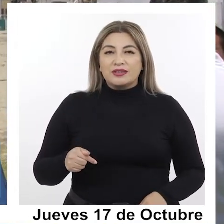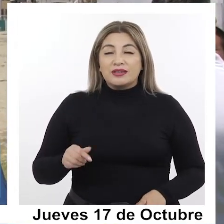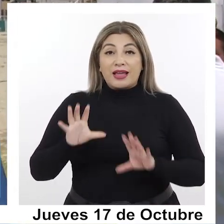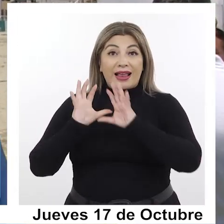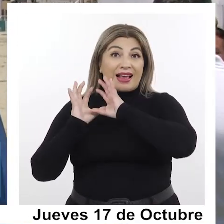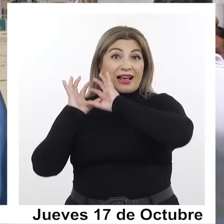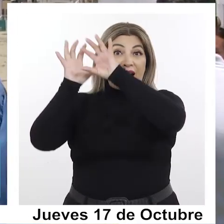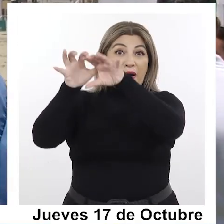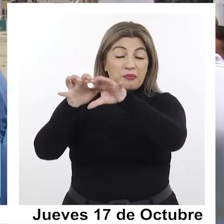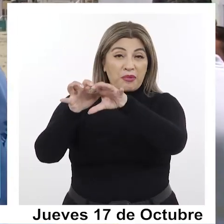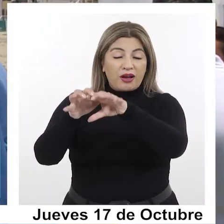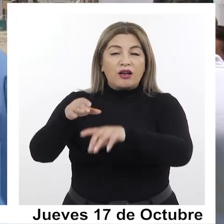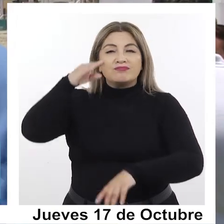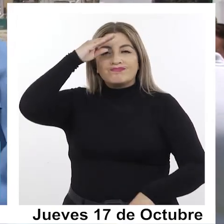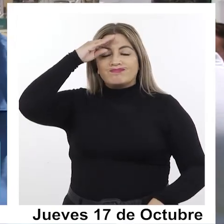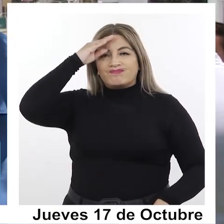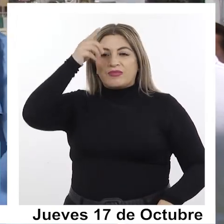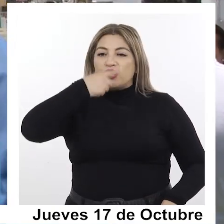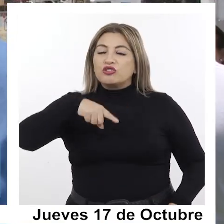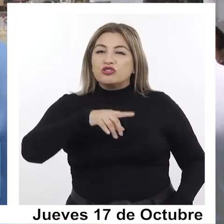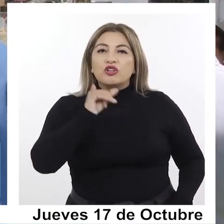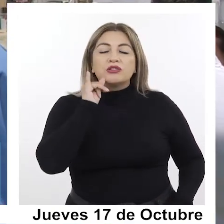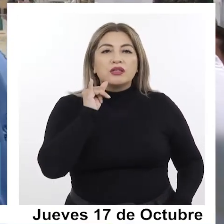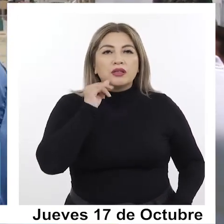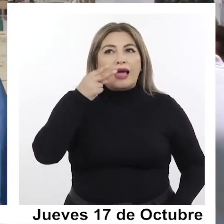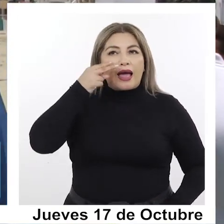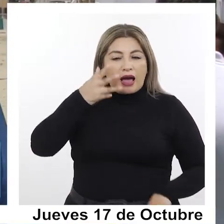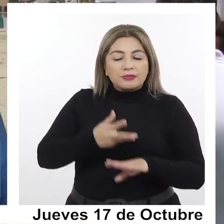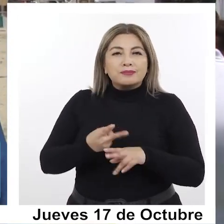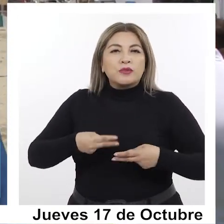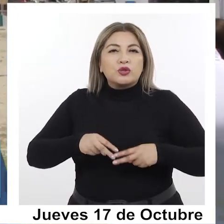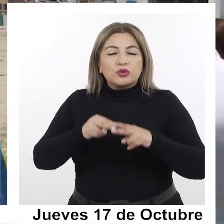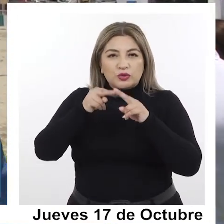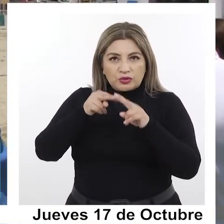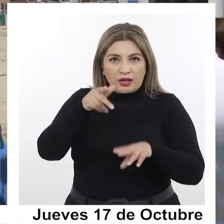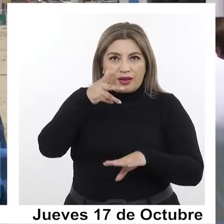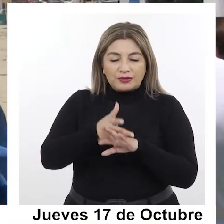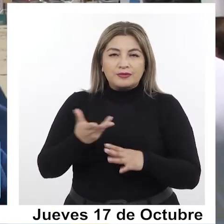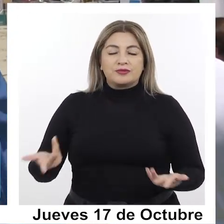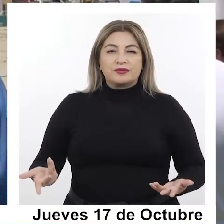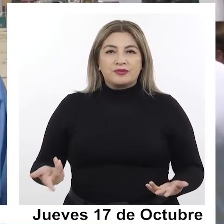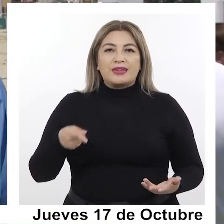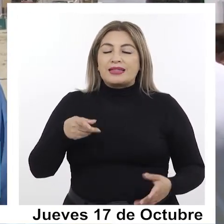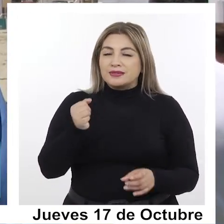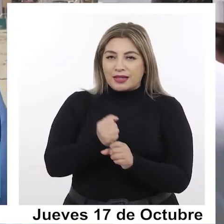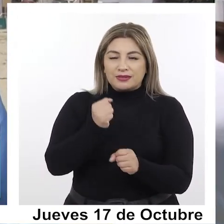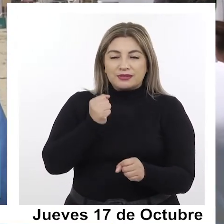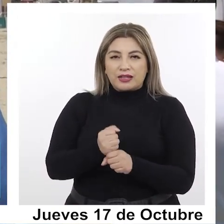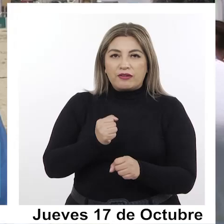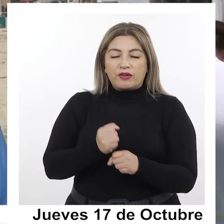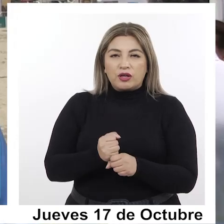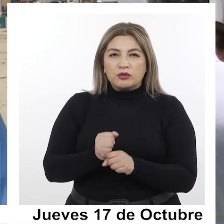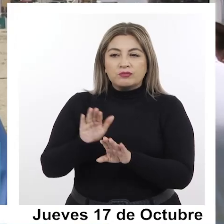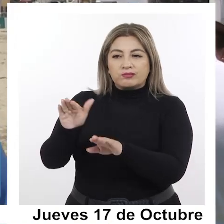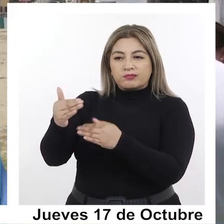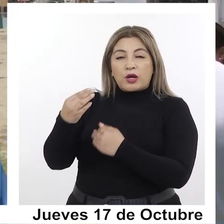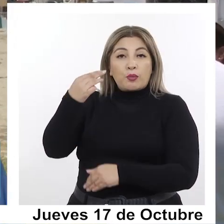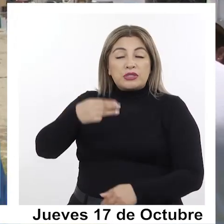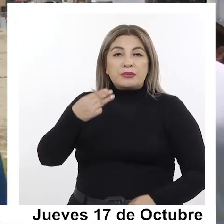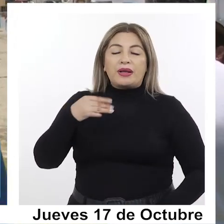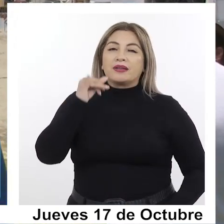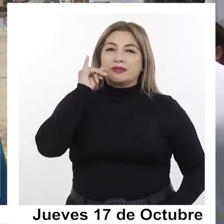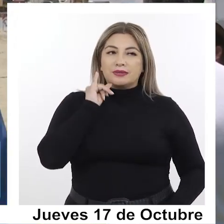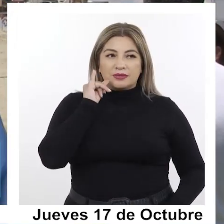ha creído en nosotros, ha visto la infraestructura que se tiene, y ahí el trabajo que mancomunado entre la Municipalidad de